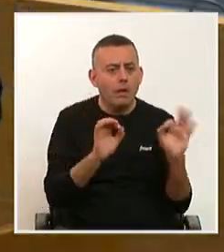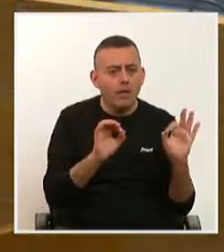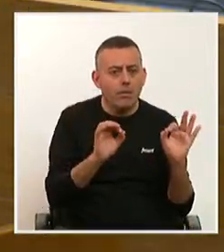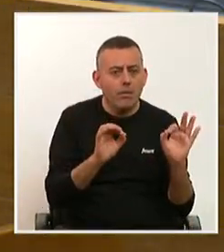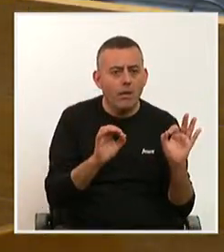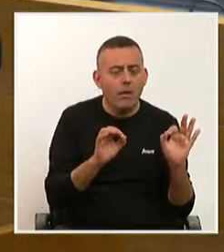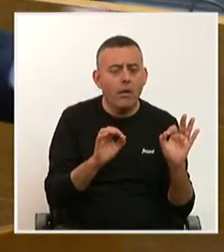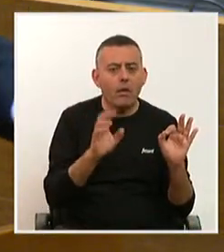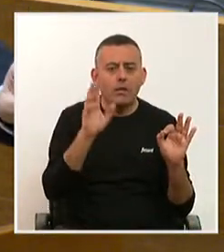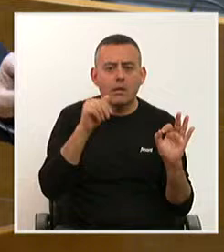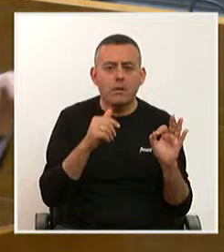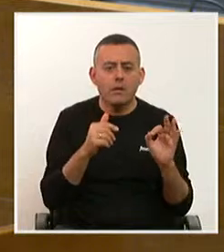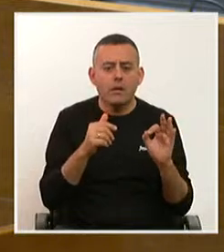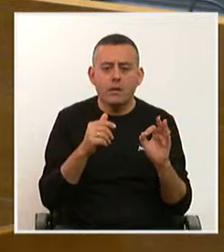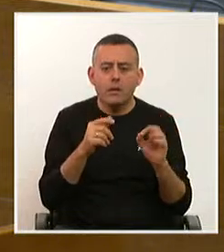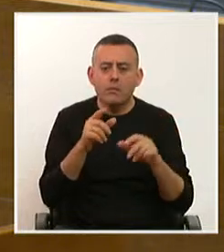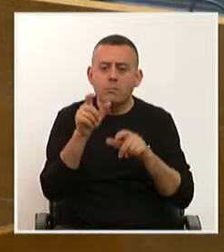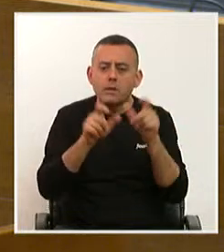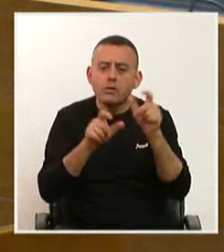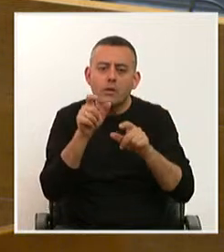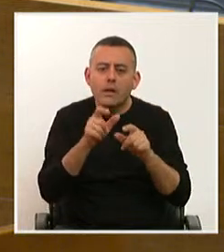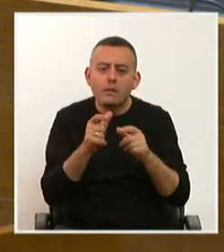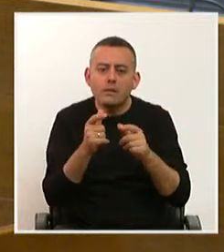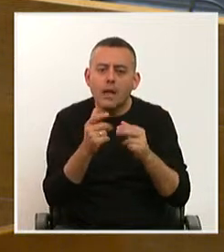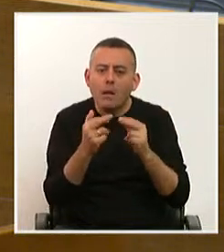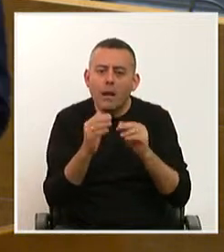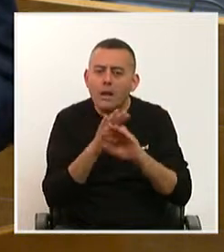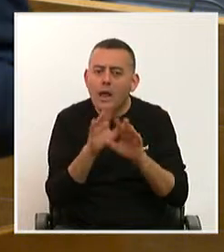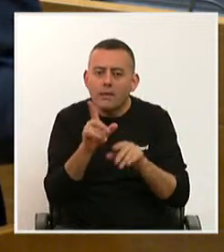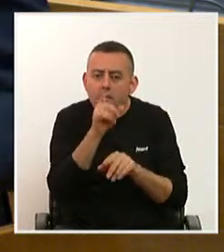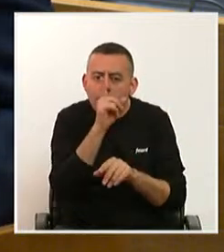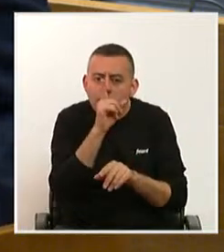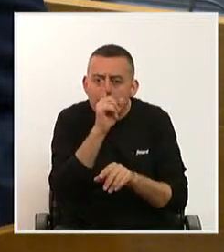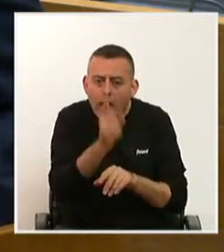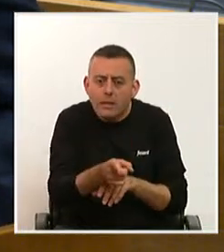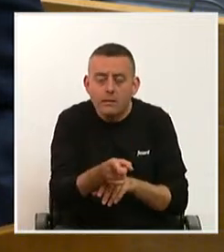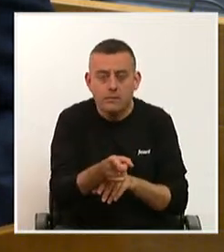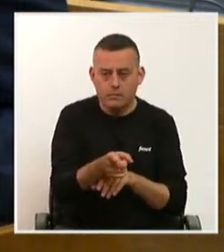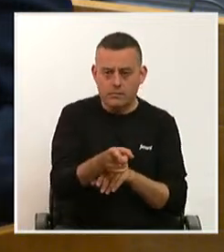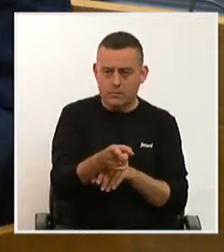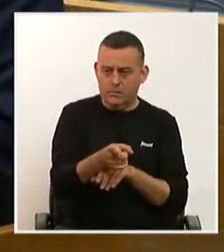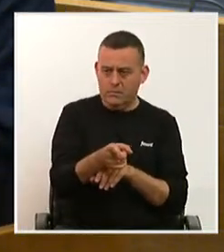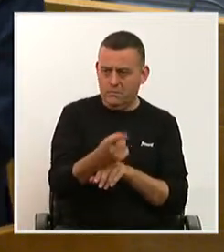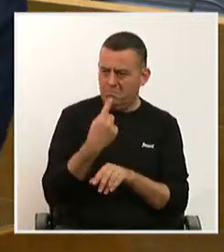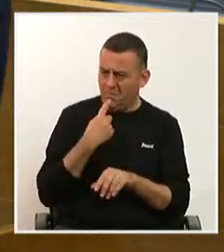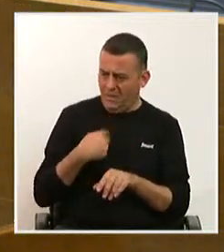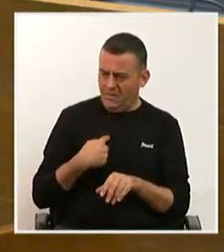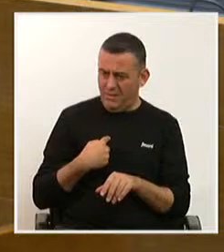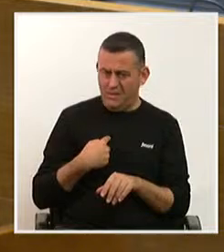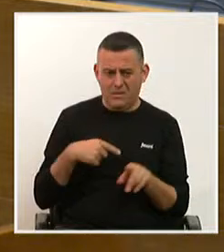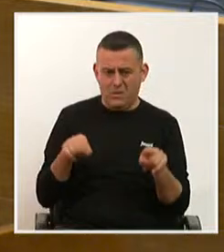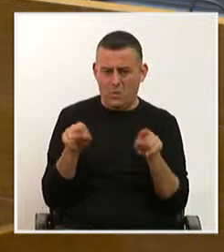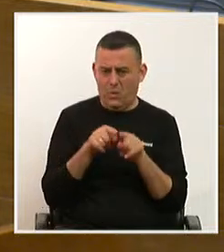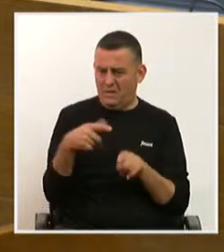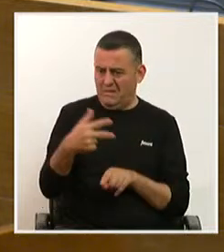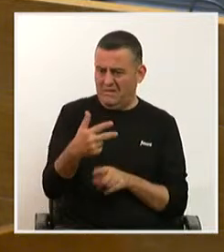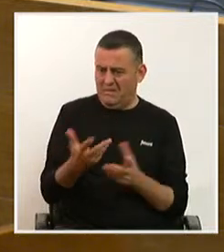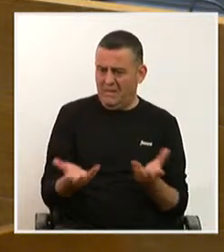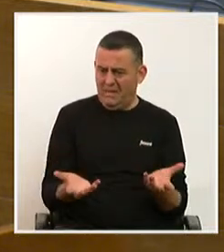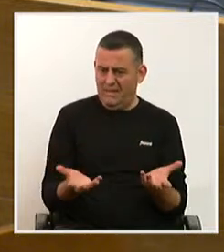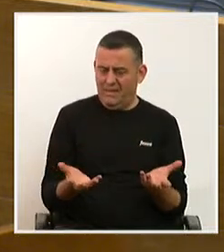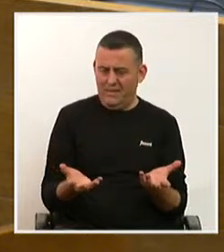es de chiste absolutamente de chiste y además Usted lo sabe muy bien señorías es